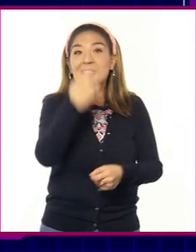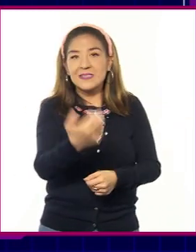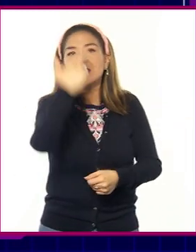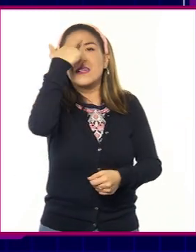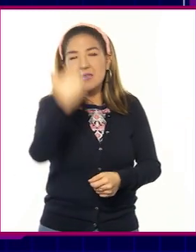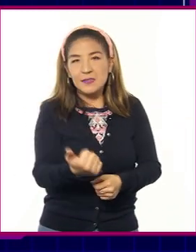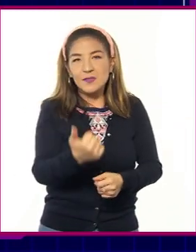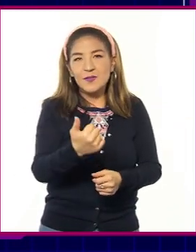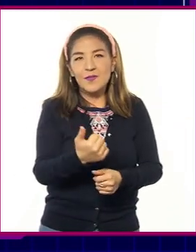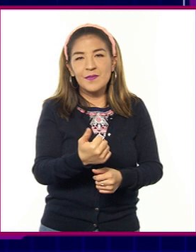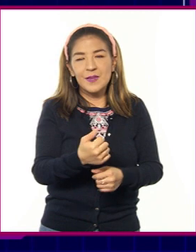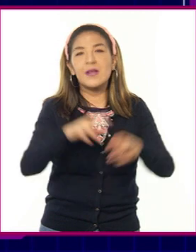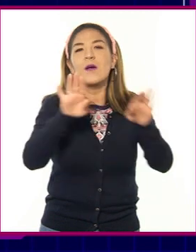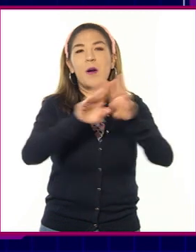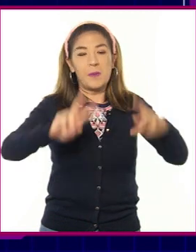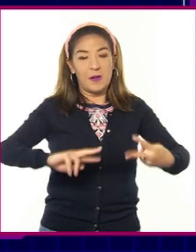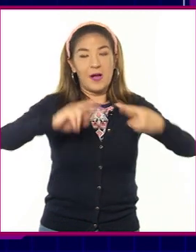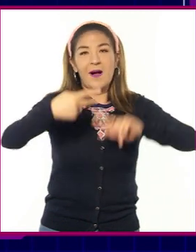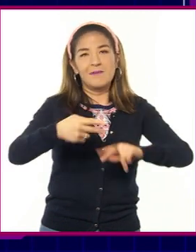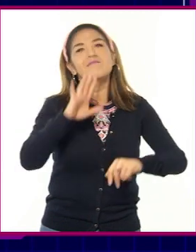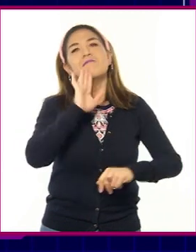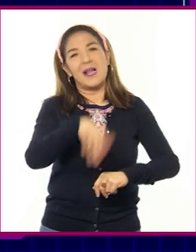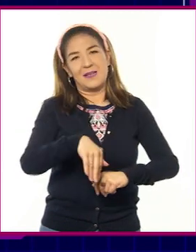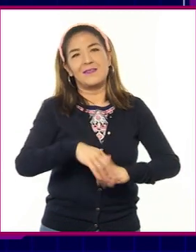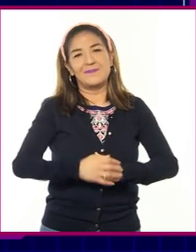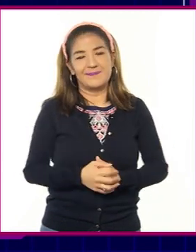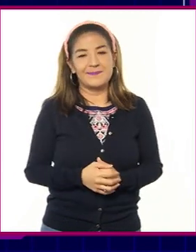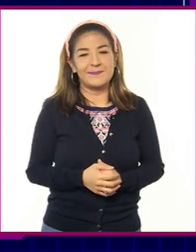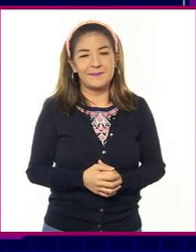la proporción inversa planteada es incorrecta.